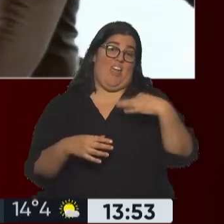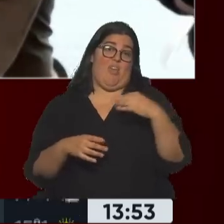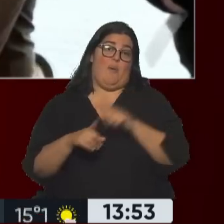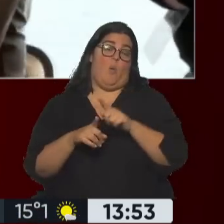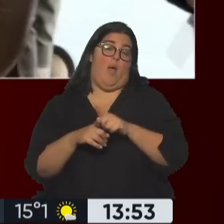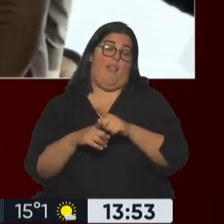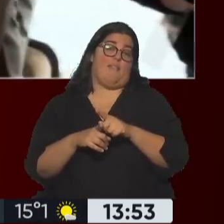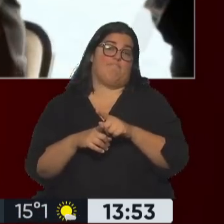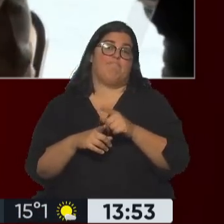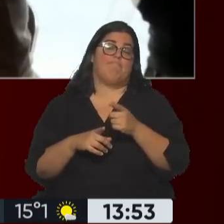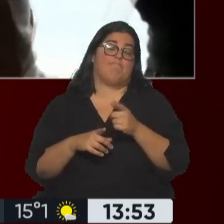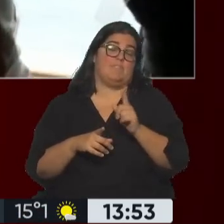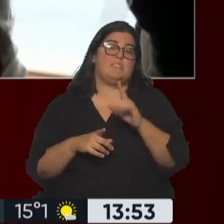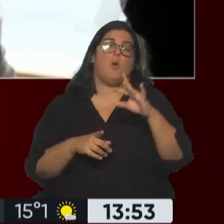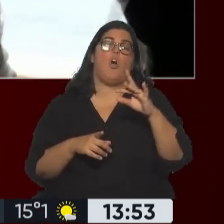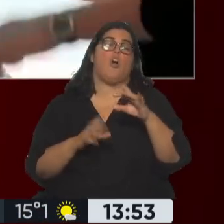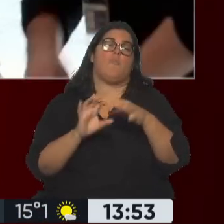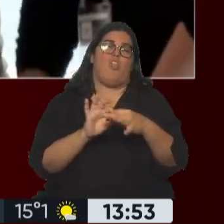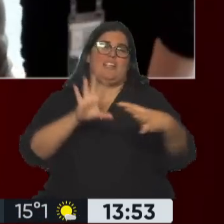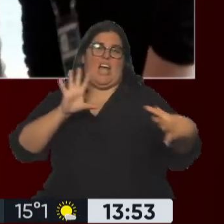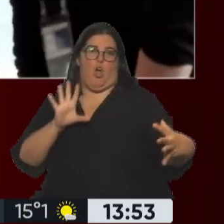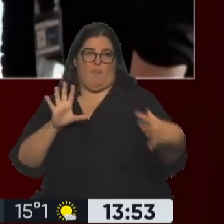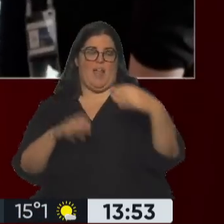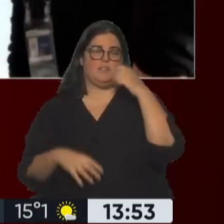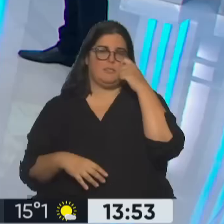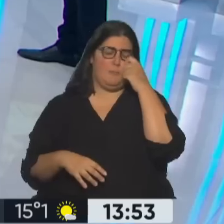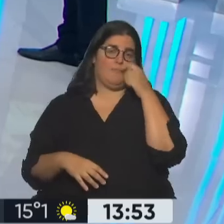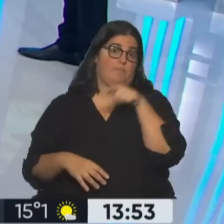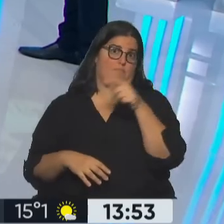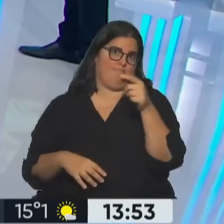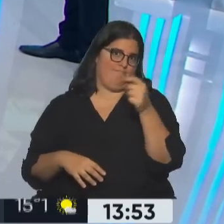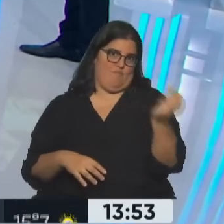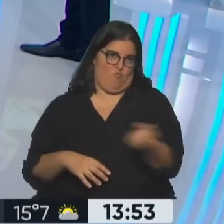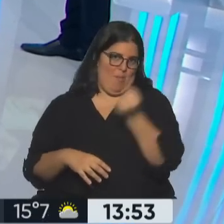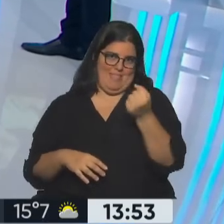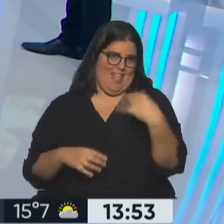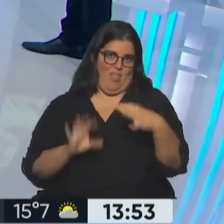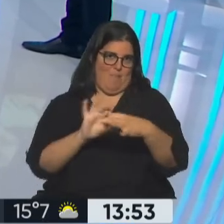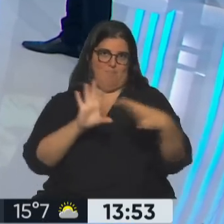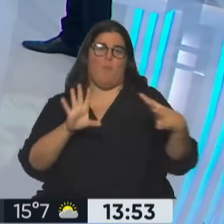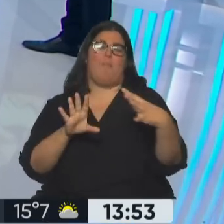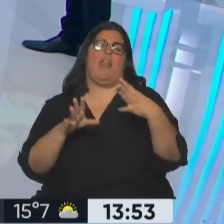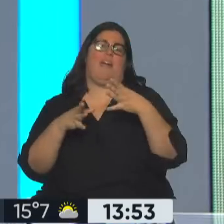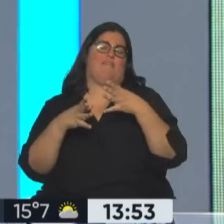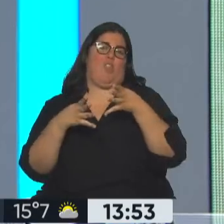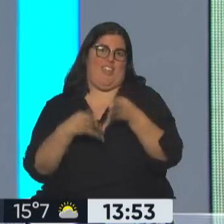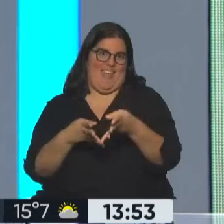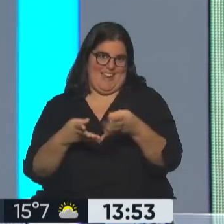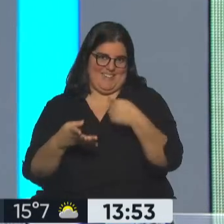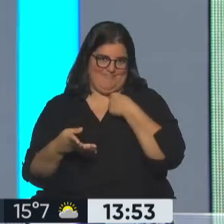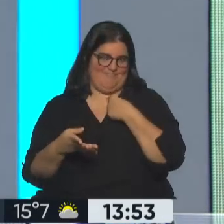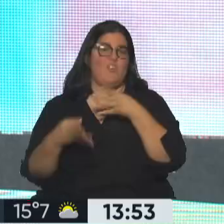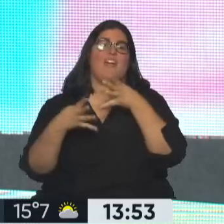desincentivarse y, bueno, justamente la idea del desacople es volver atrás. Condición ineludible para una guerra, aparte. Claro, y un poco la guerra lo que muestra es, si ya es costoso